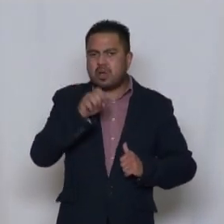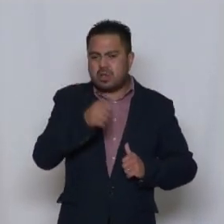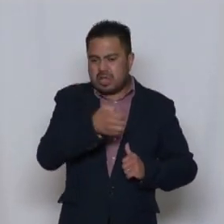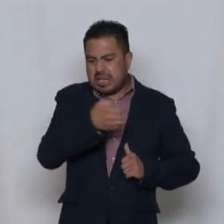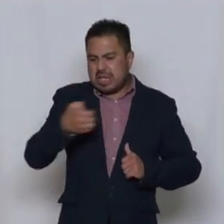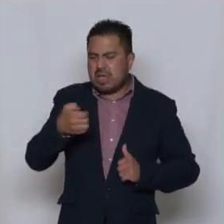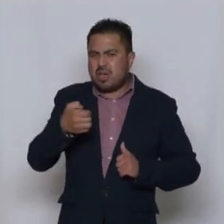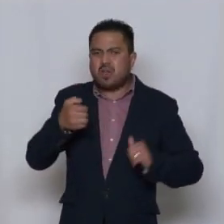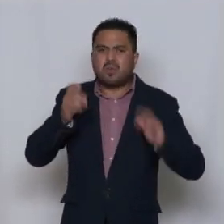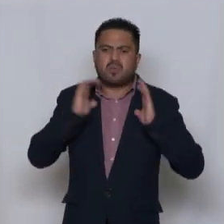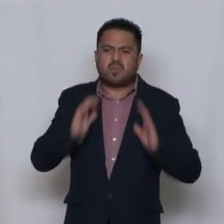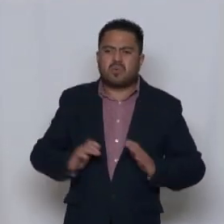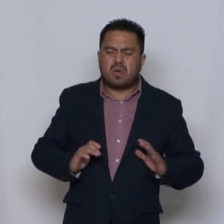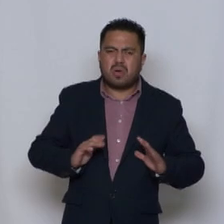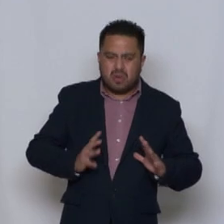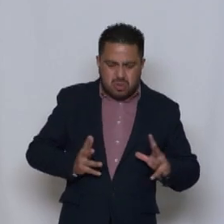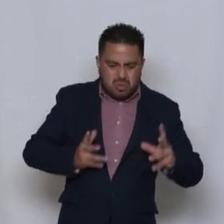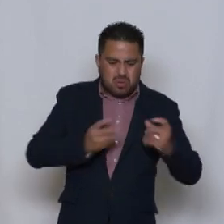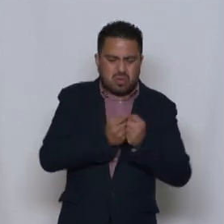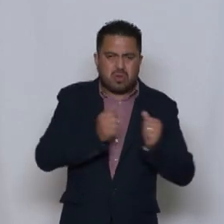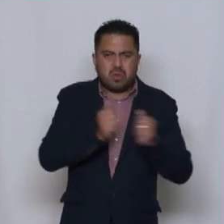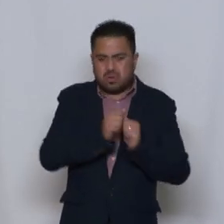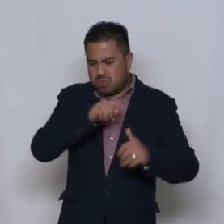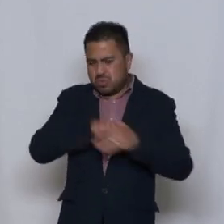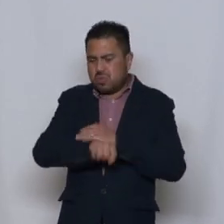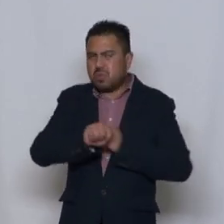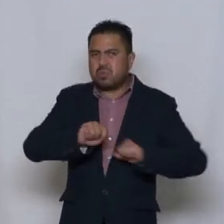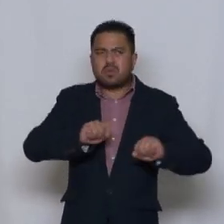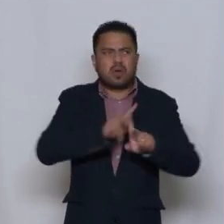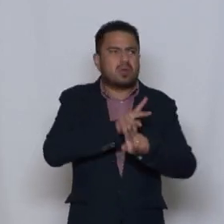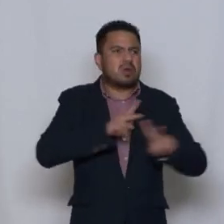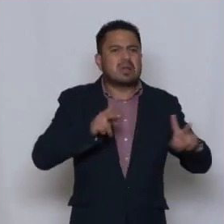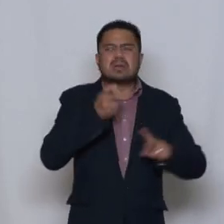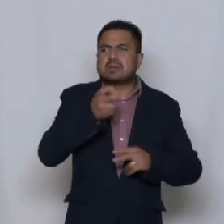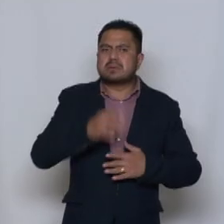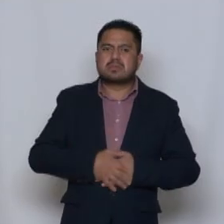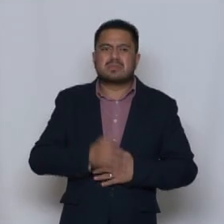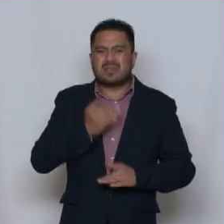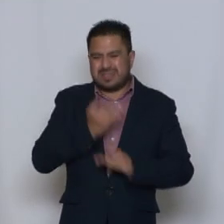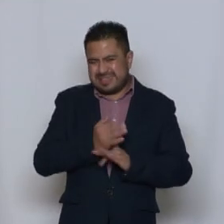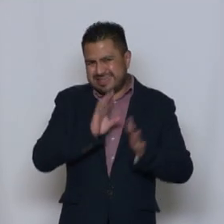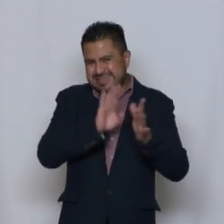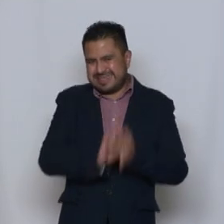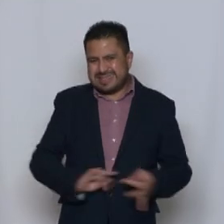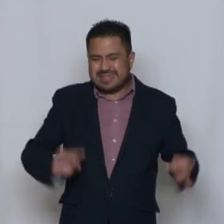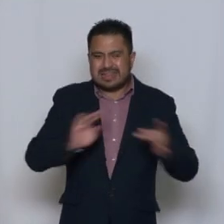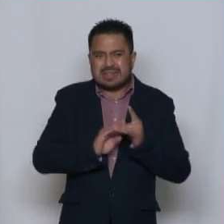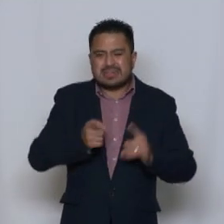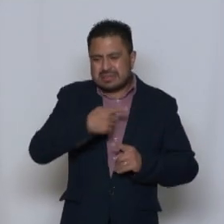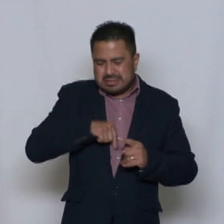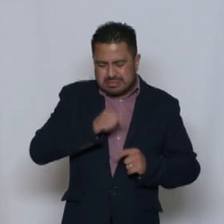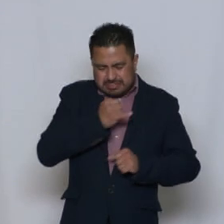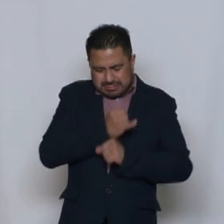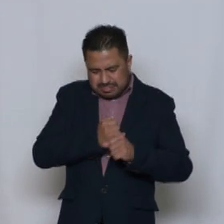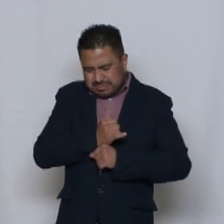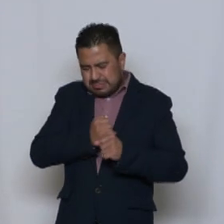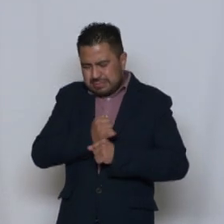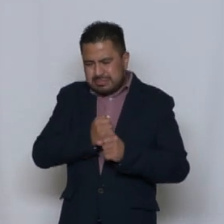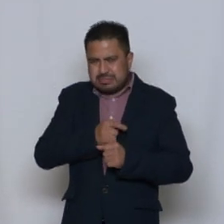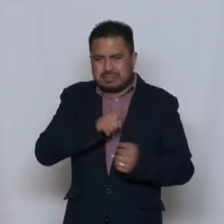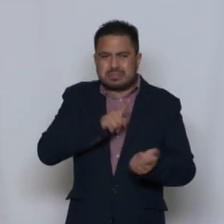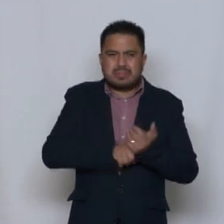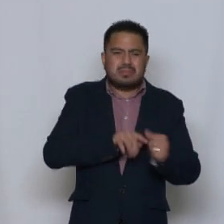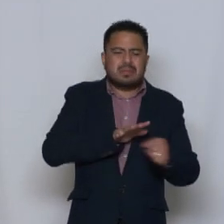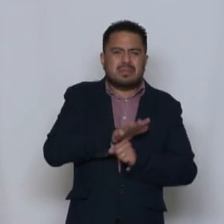los cuerpos que se someten a este túnel del viento? Y como le dije, nosotros estudiamos la respuesta